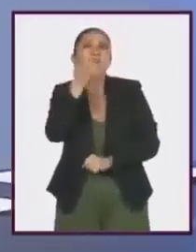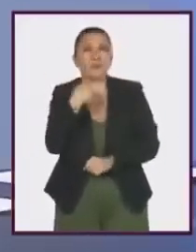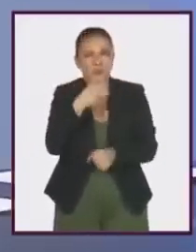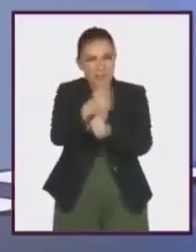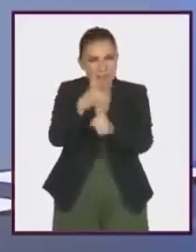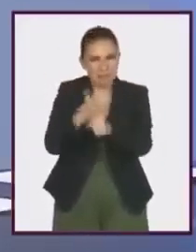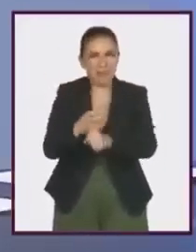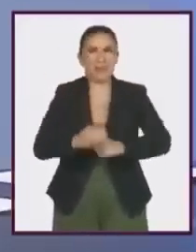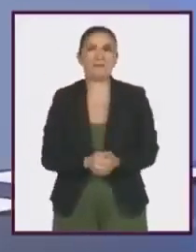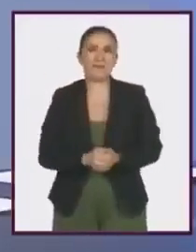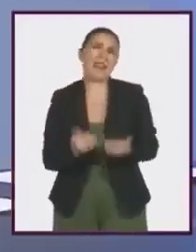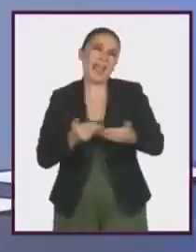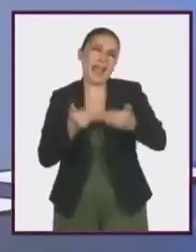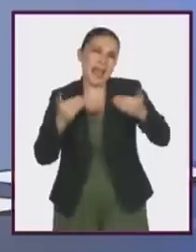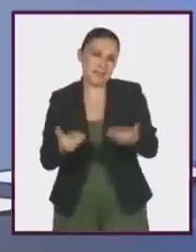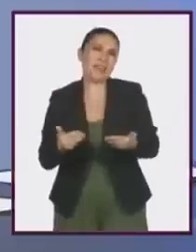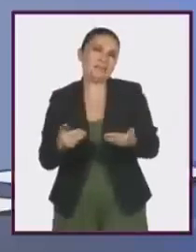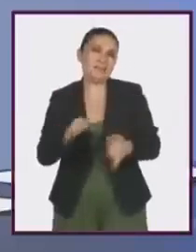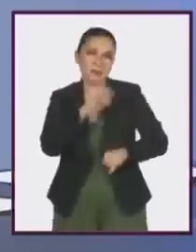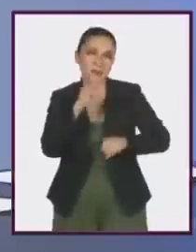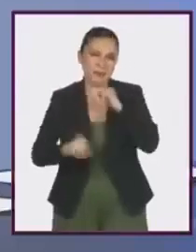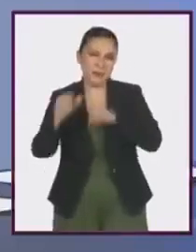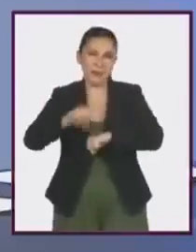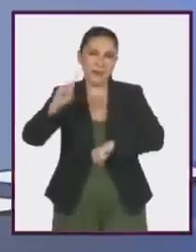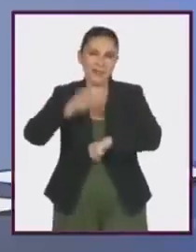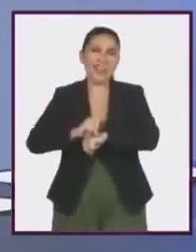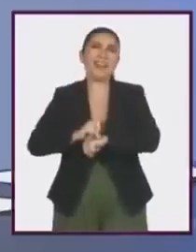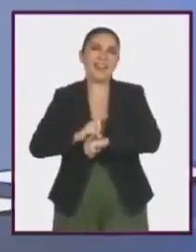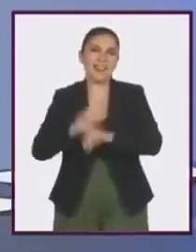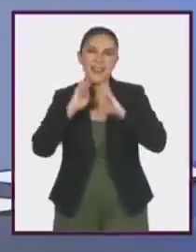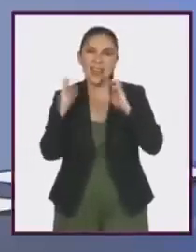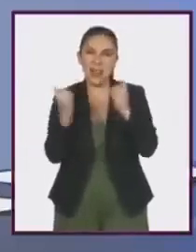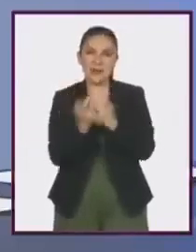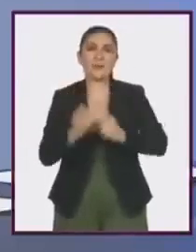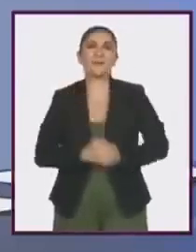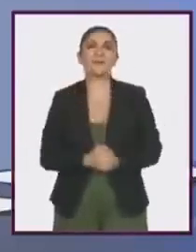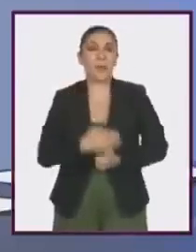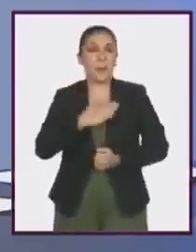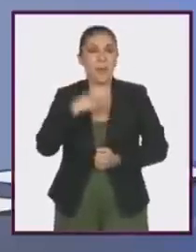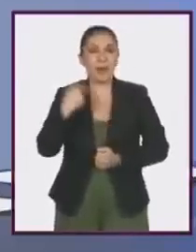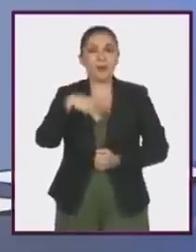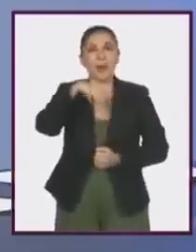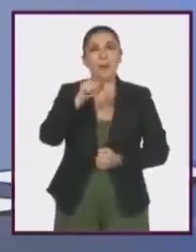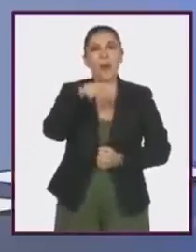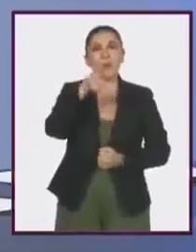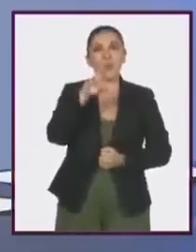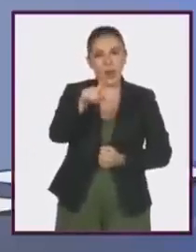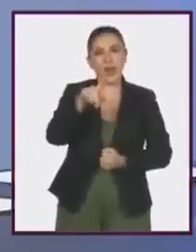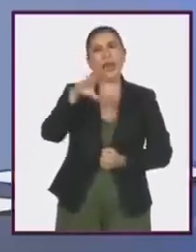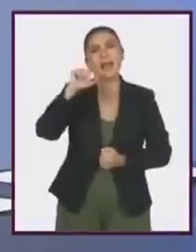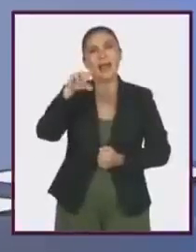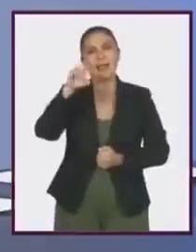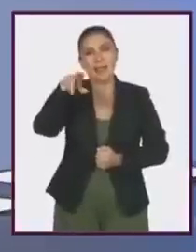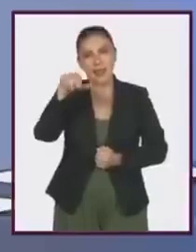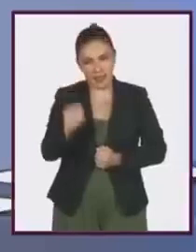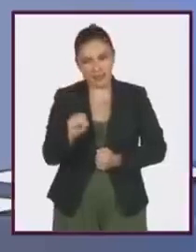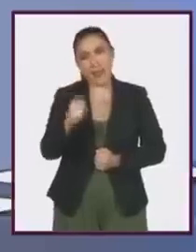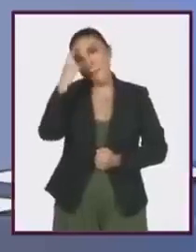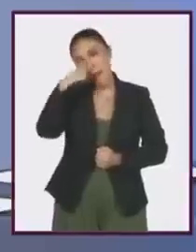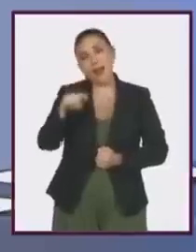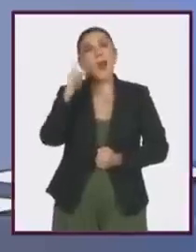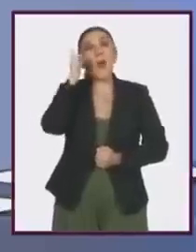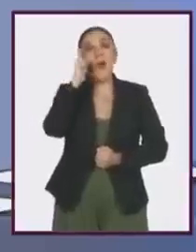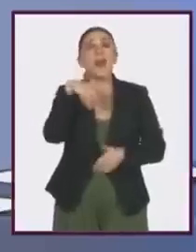lo pronto, es hora de terminar nuestra sesión. Se despide de ustedes Manuel Alejandro Cárdenas Cuevas, a la espera de que